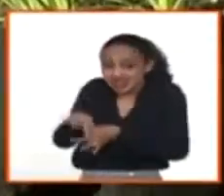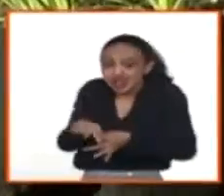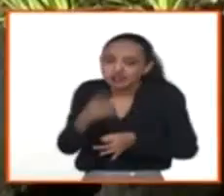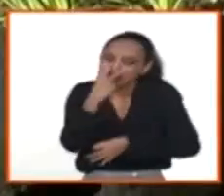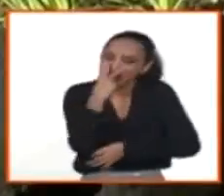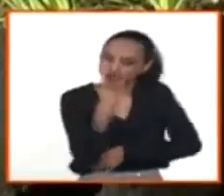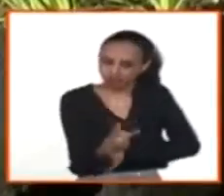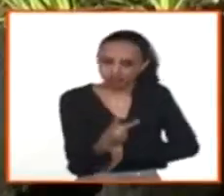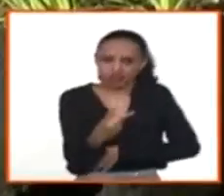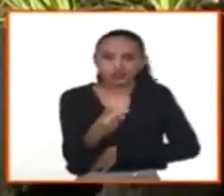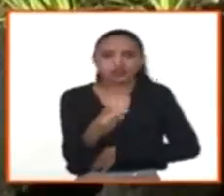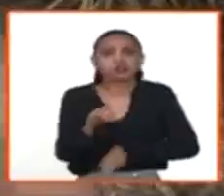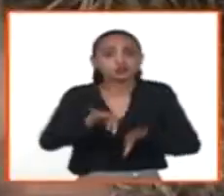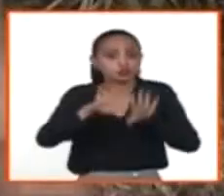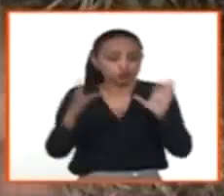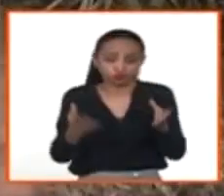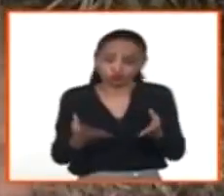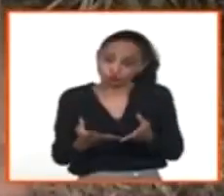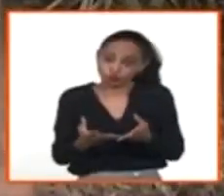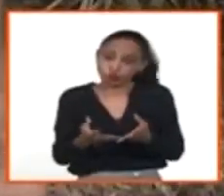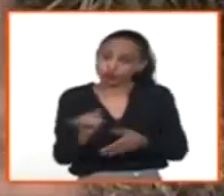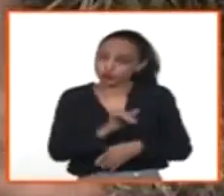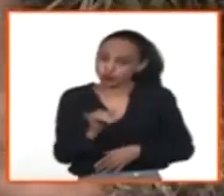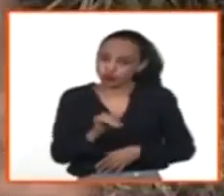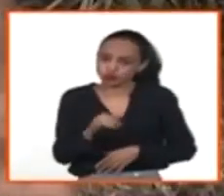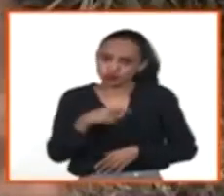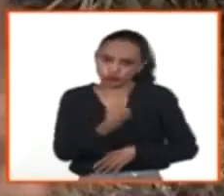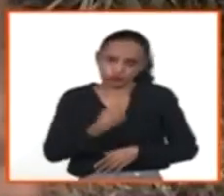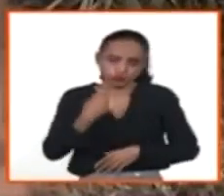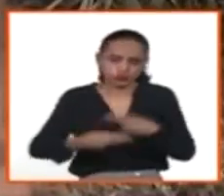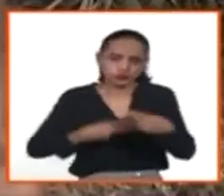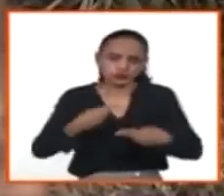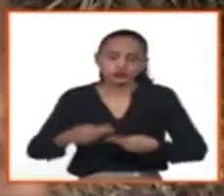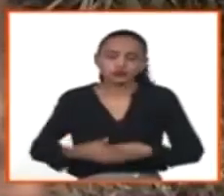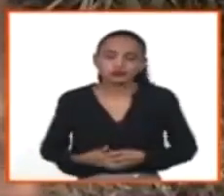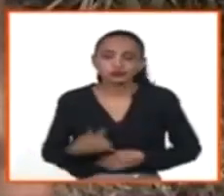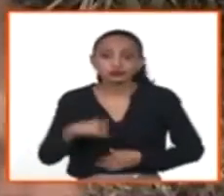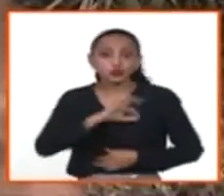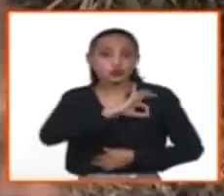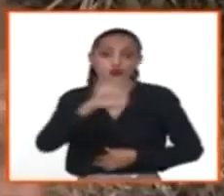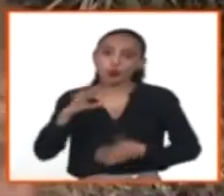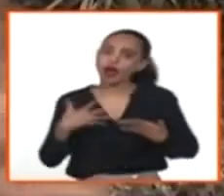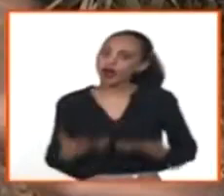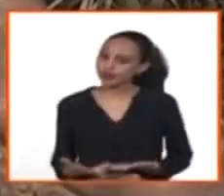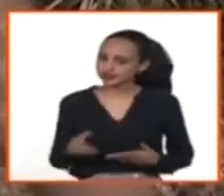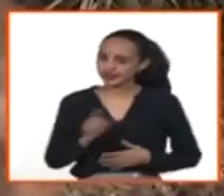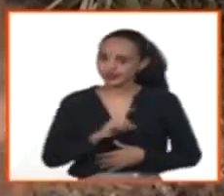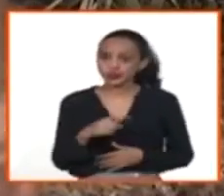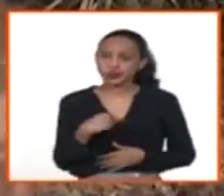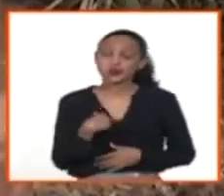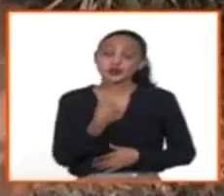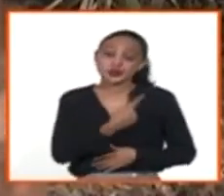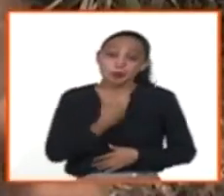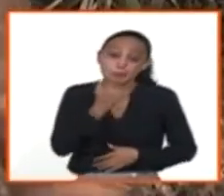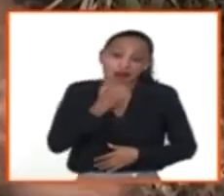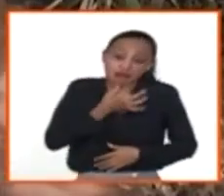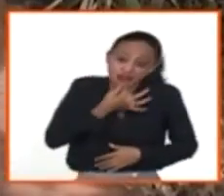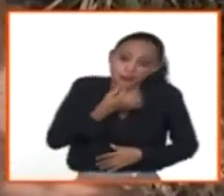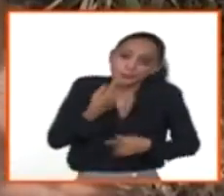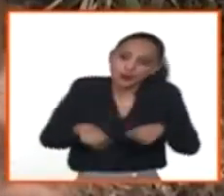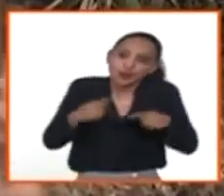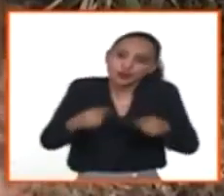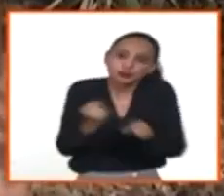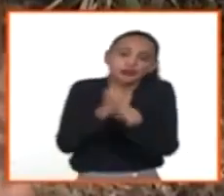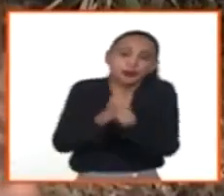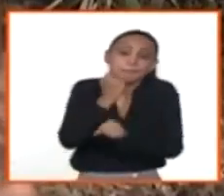es lo que hemos estado haciendo. Uno nunca debe de cansarse. Entre más viejo, hay que echar más para adelante para darle el ejemplo a la juventud, porque si